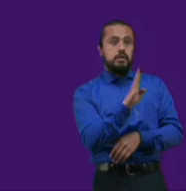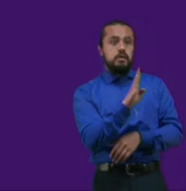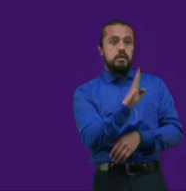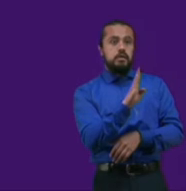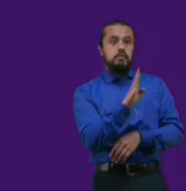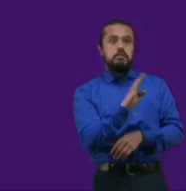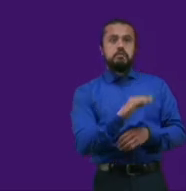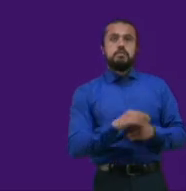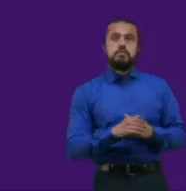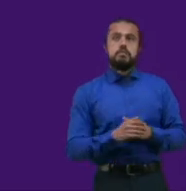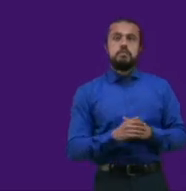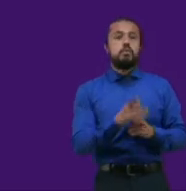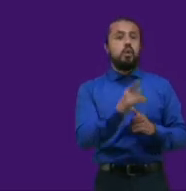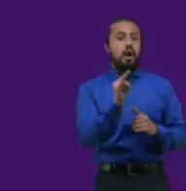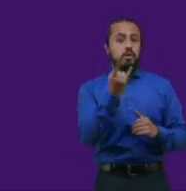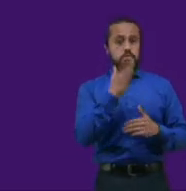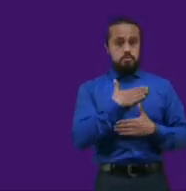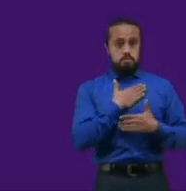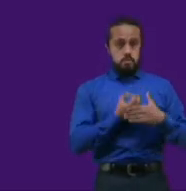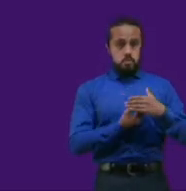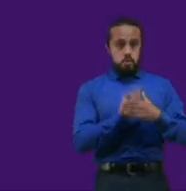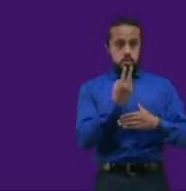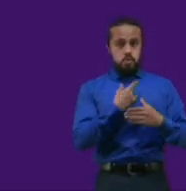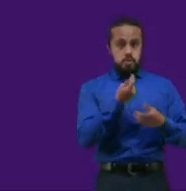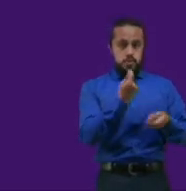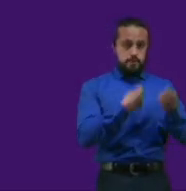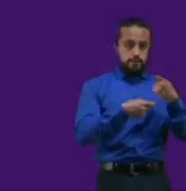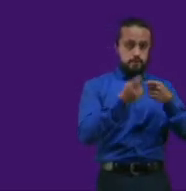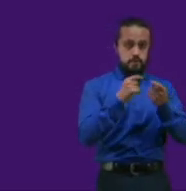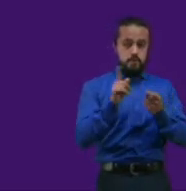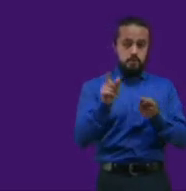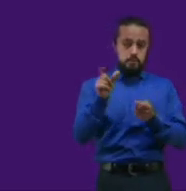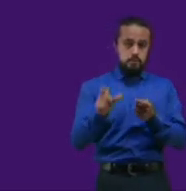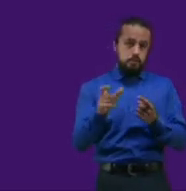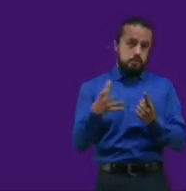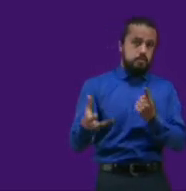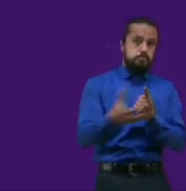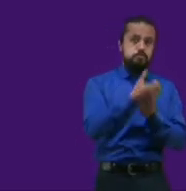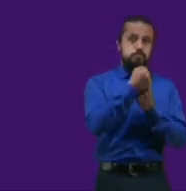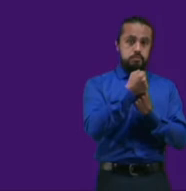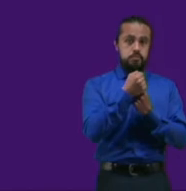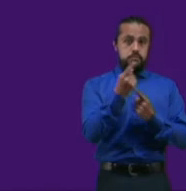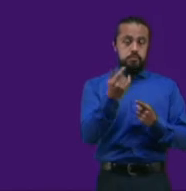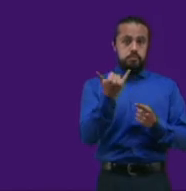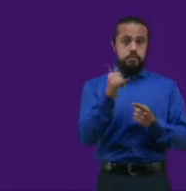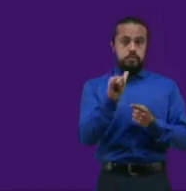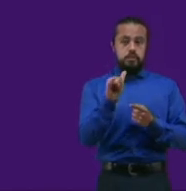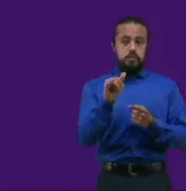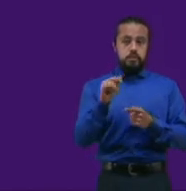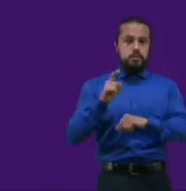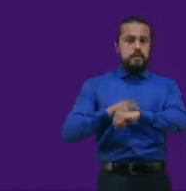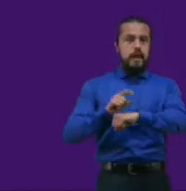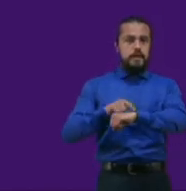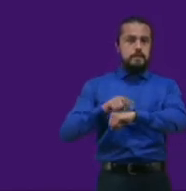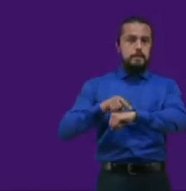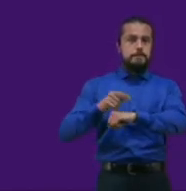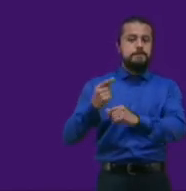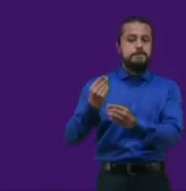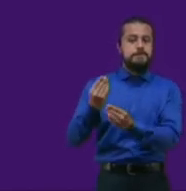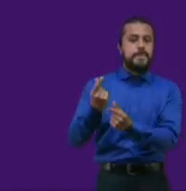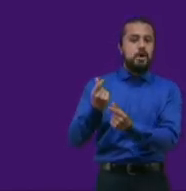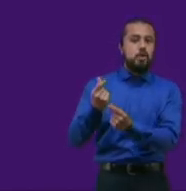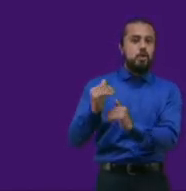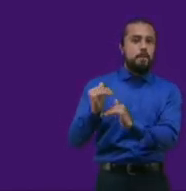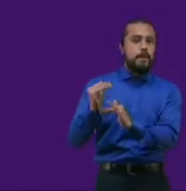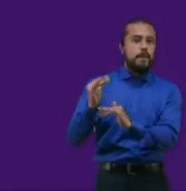o lo que está vendiendo, logra capturar un cliente y al capturarlo ese lifetime value empieza, digamos que, a crecer, pues